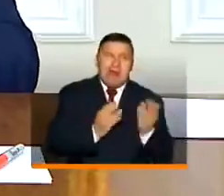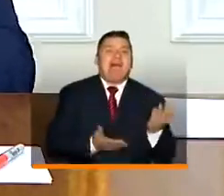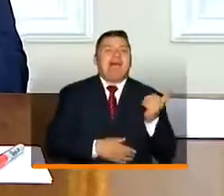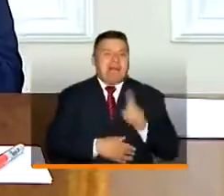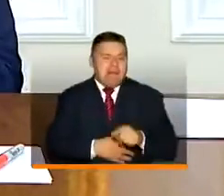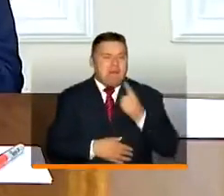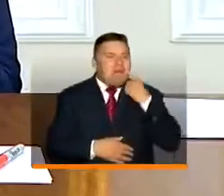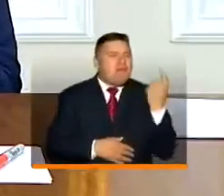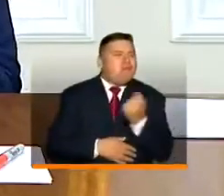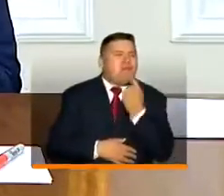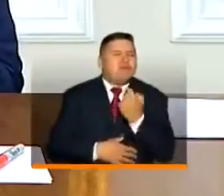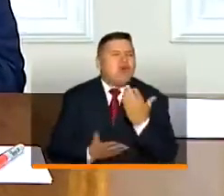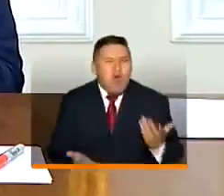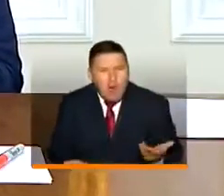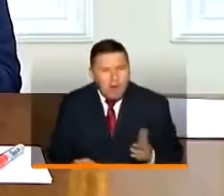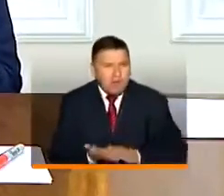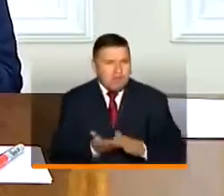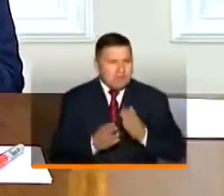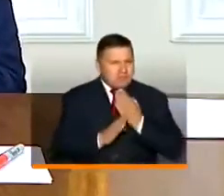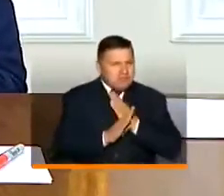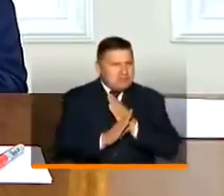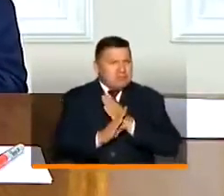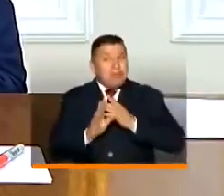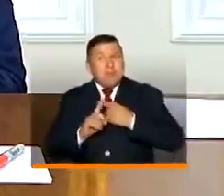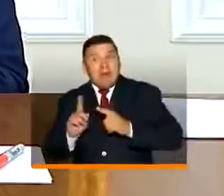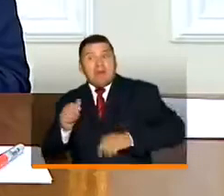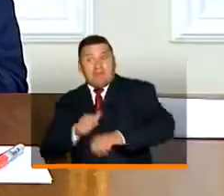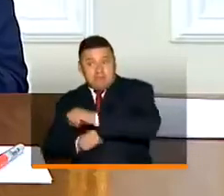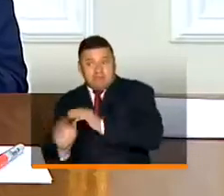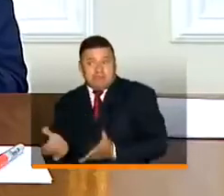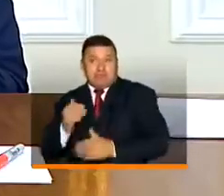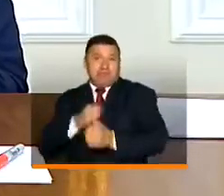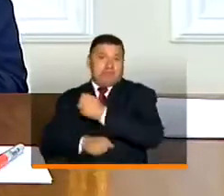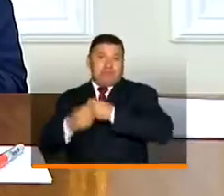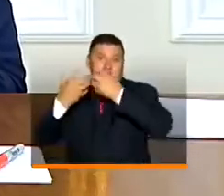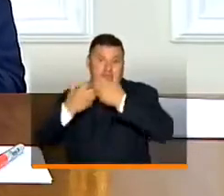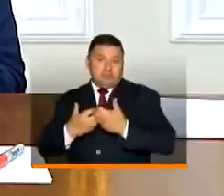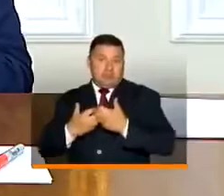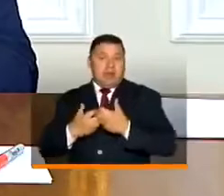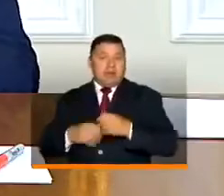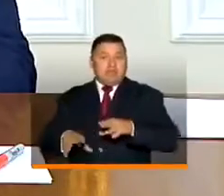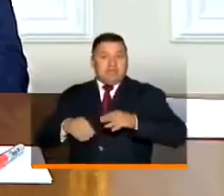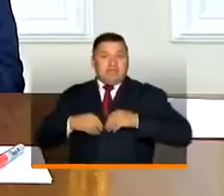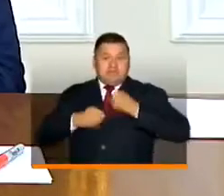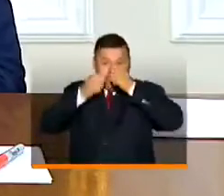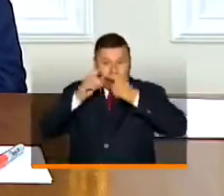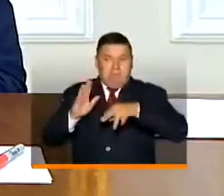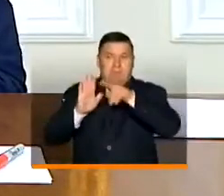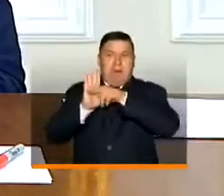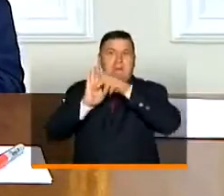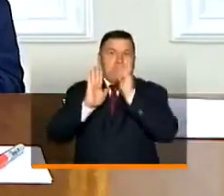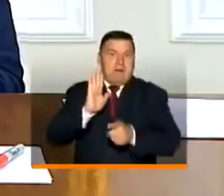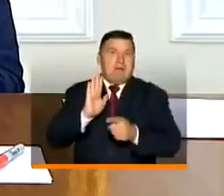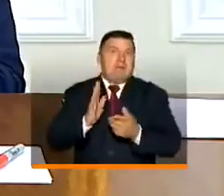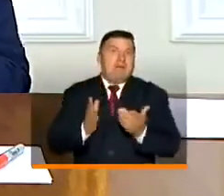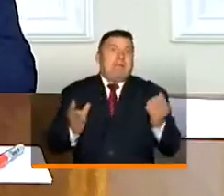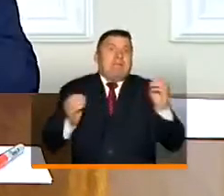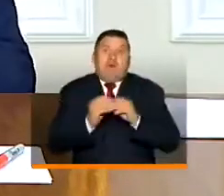también buscando justamente que sigamos la reactivación seguro y que tomemos medidas para prevenir